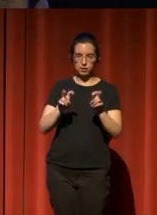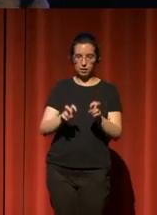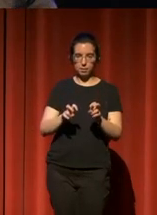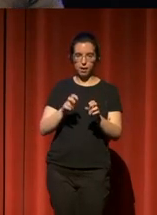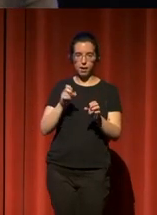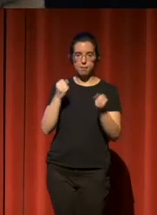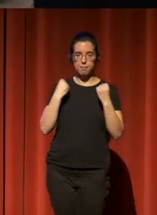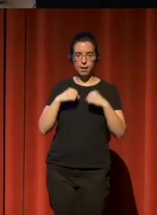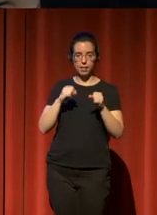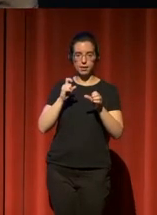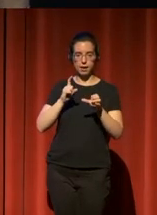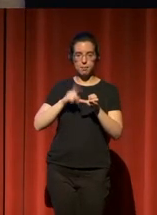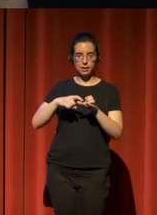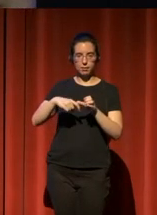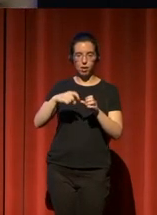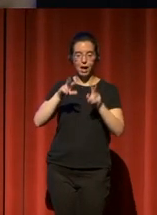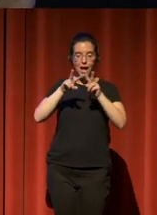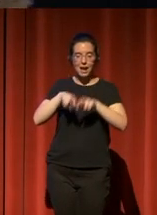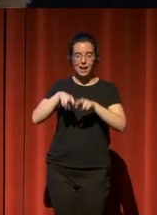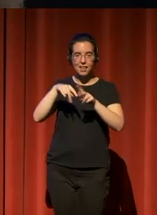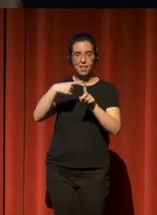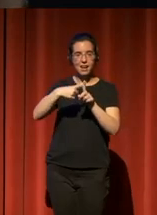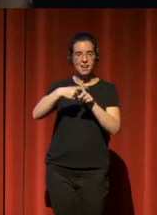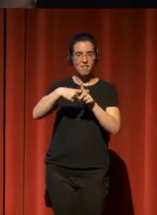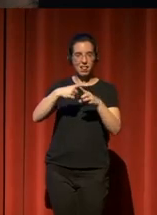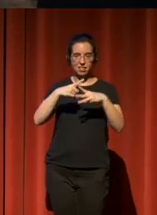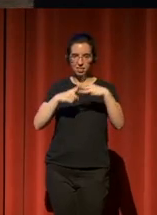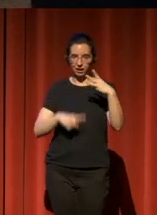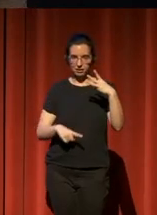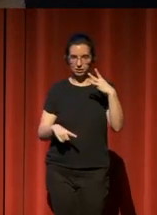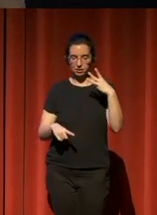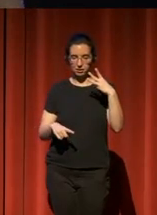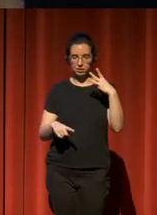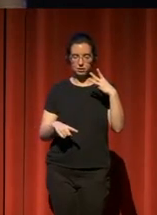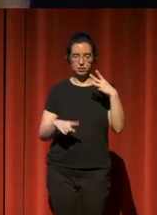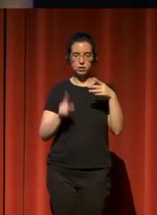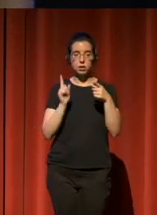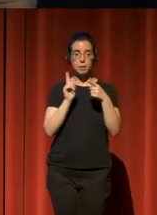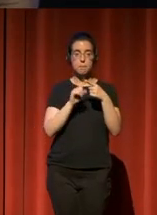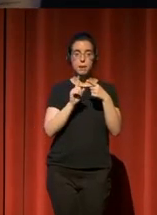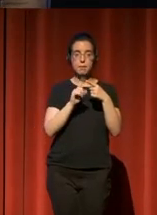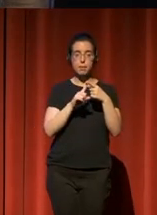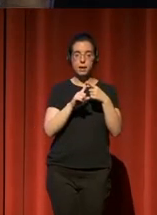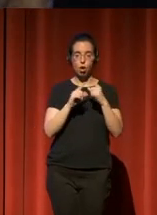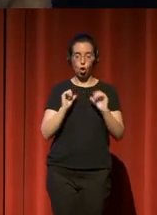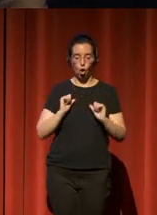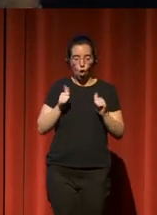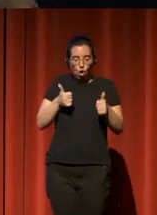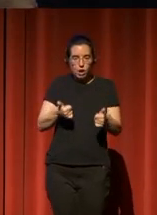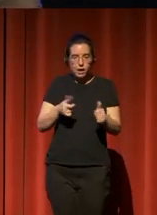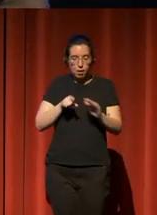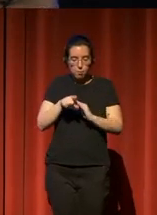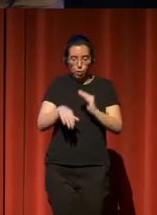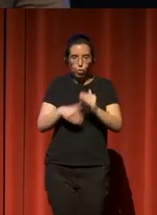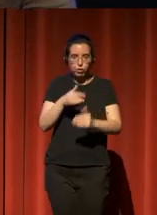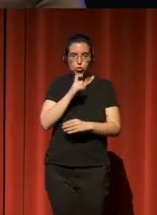a analizar en tres niveles vale en primer lugar el origen de los